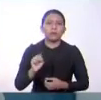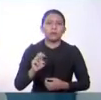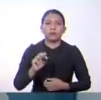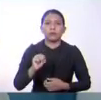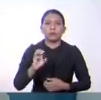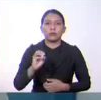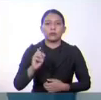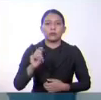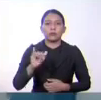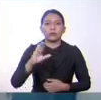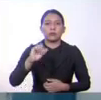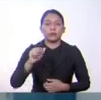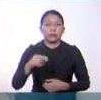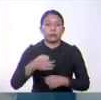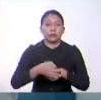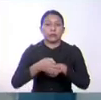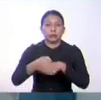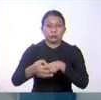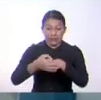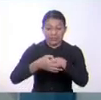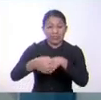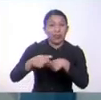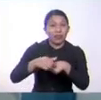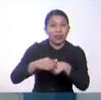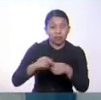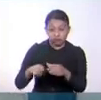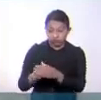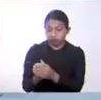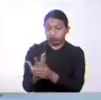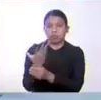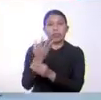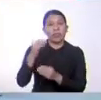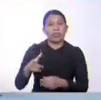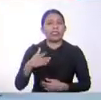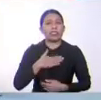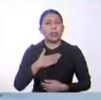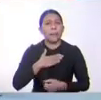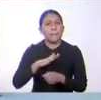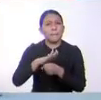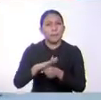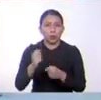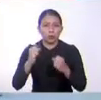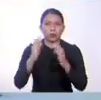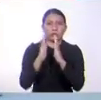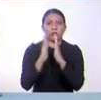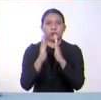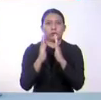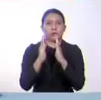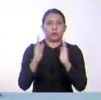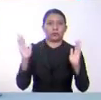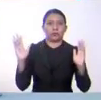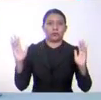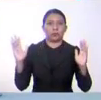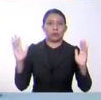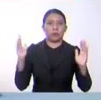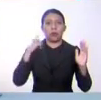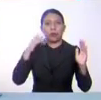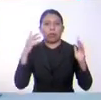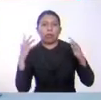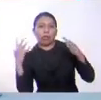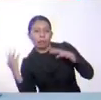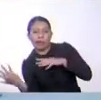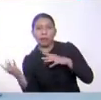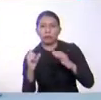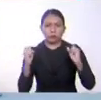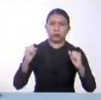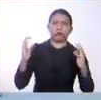una célula vegetal debe mantener cierta presión para soportar su rigidez, pero además para poder crecer. Es